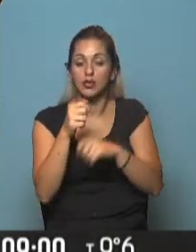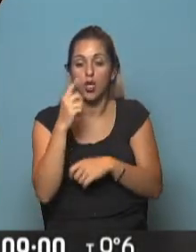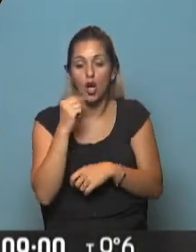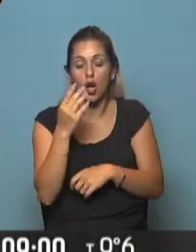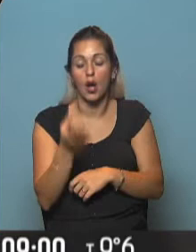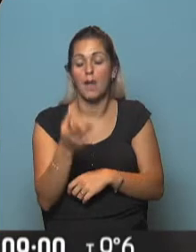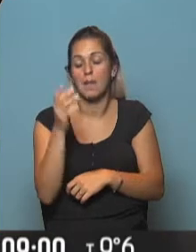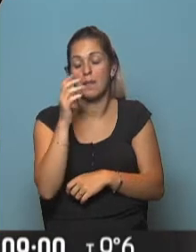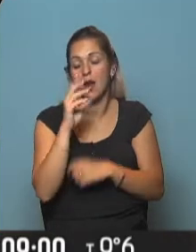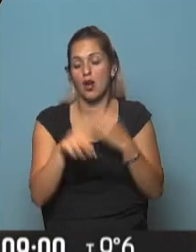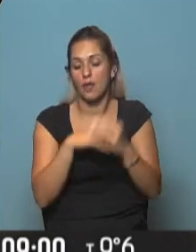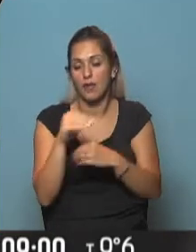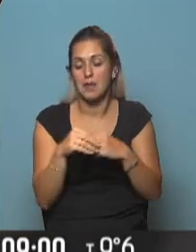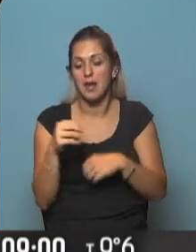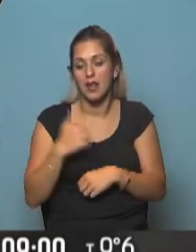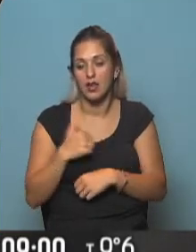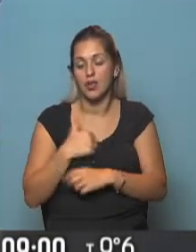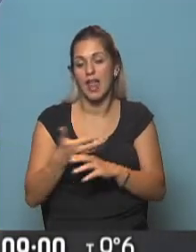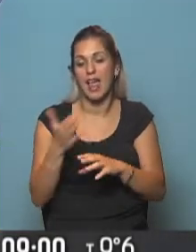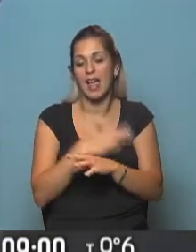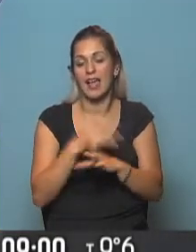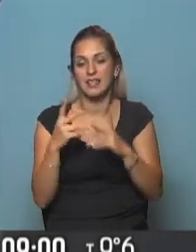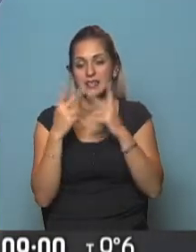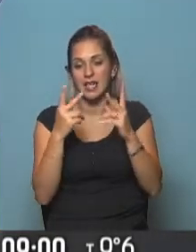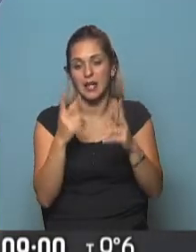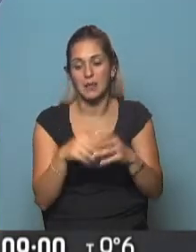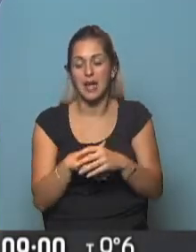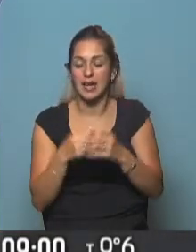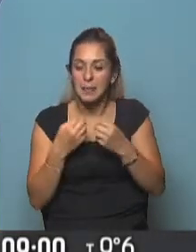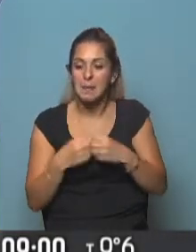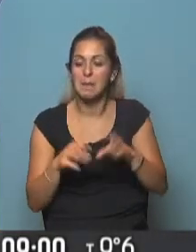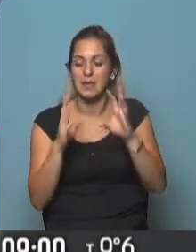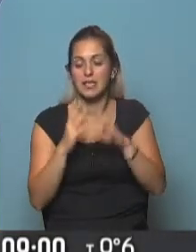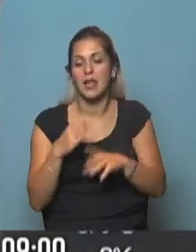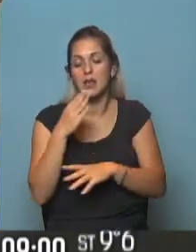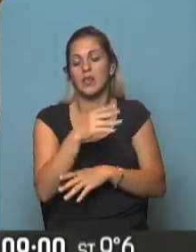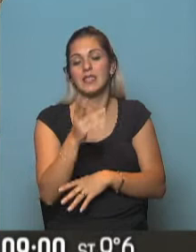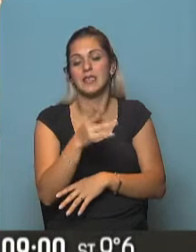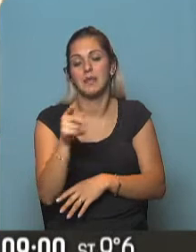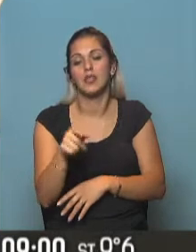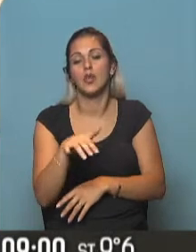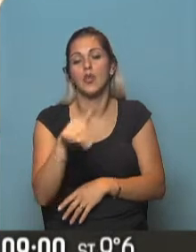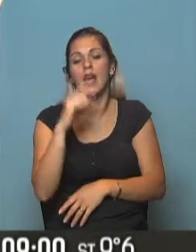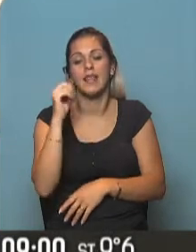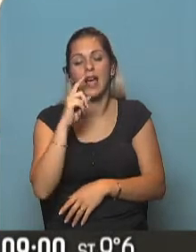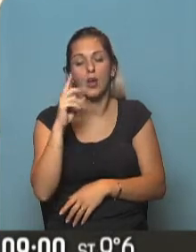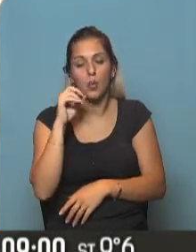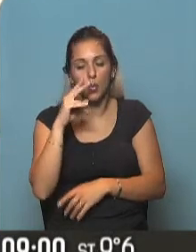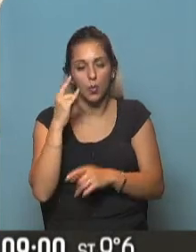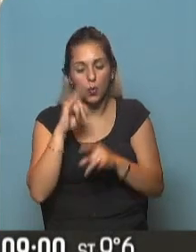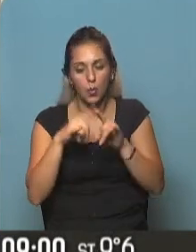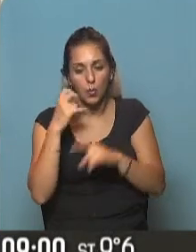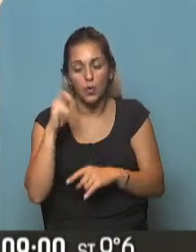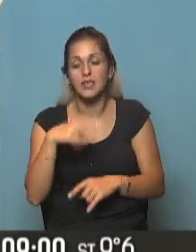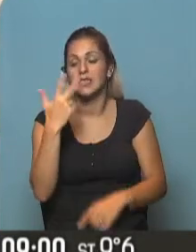de los soldados caídos antes del viaje que están emprendiendo al cementerio de Darwin. Son tres aviones puestos por el